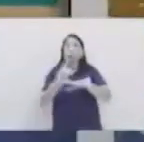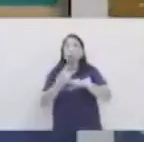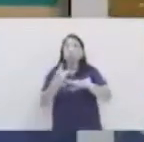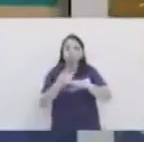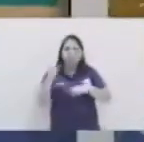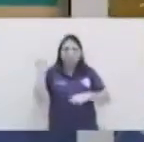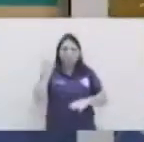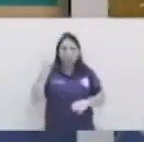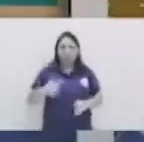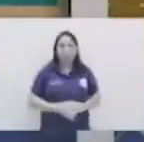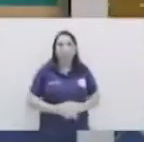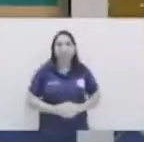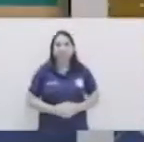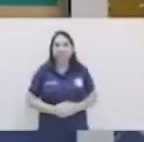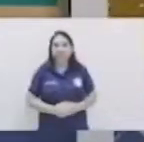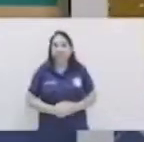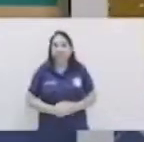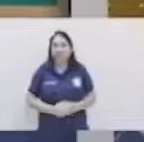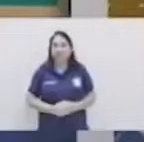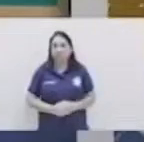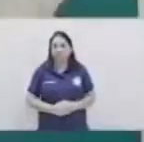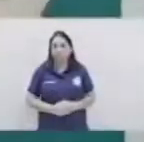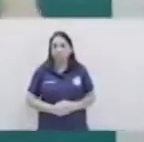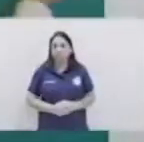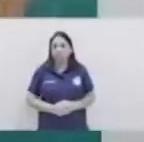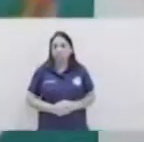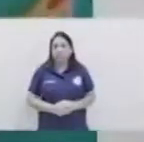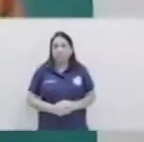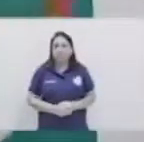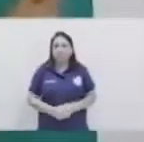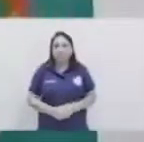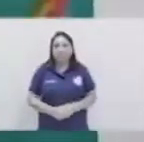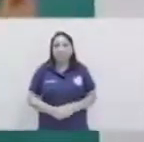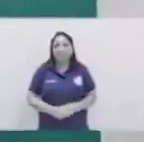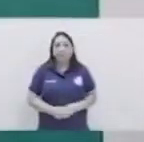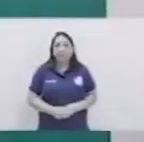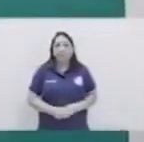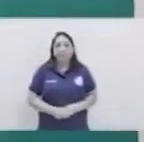más sencilla. Vamos a borrar también nuestra parábola.